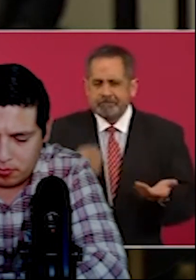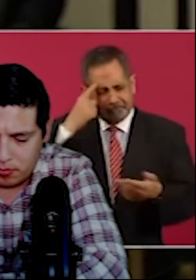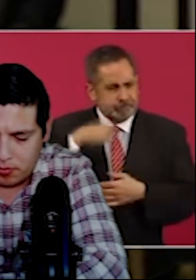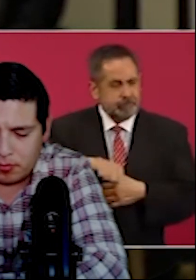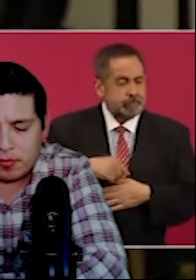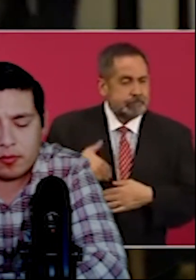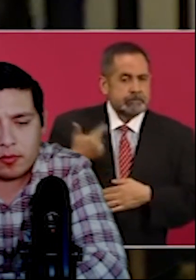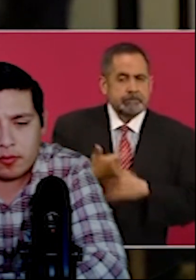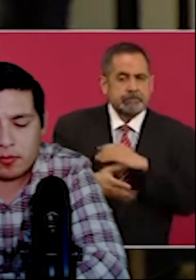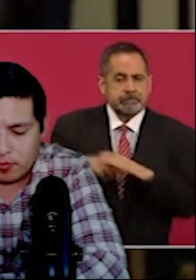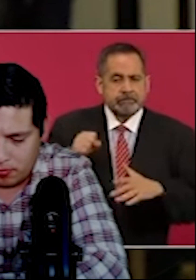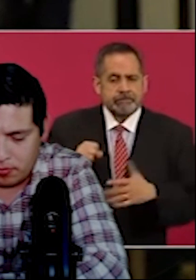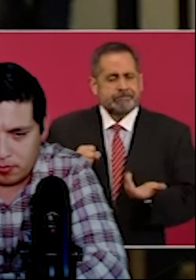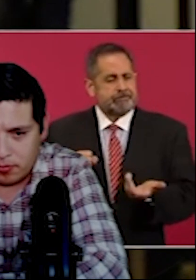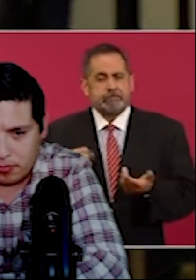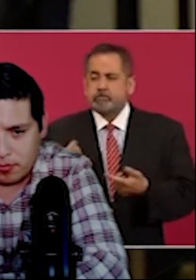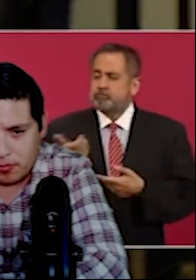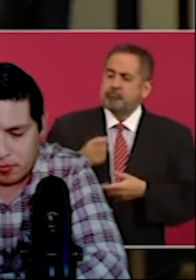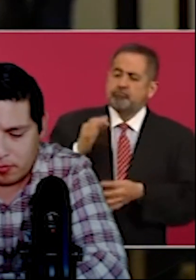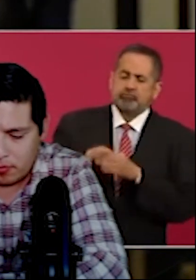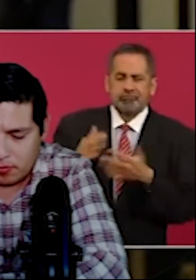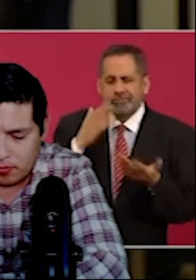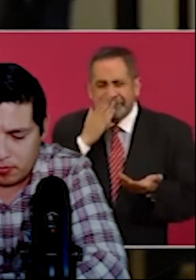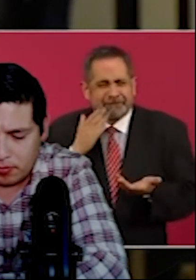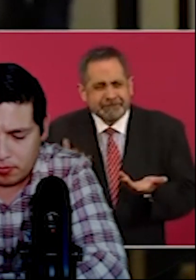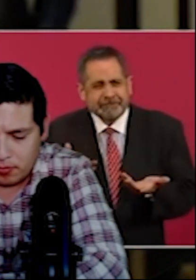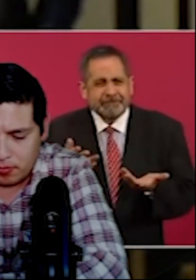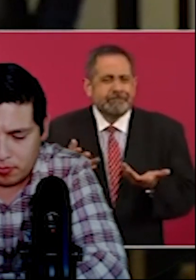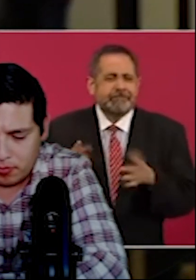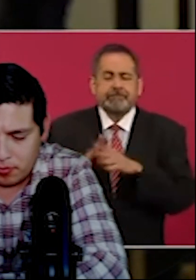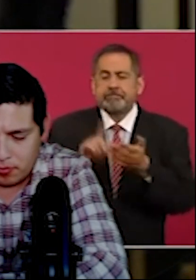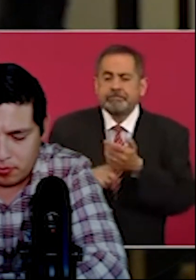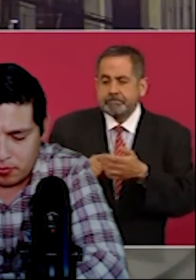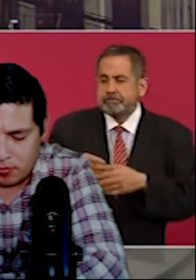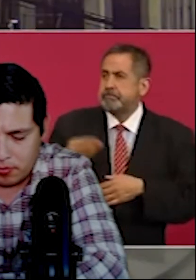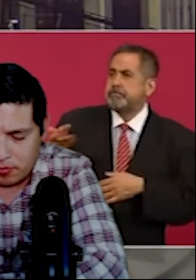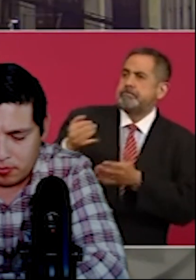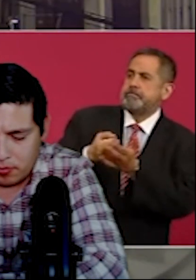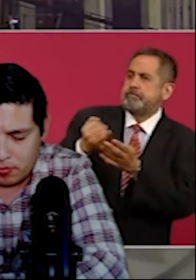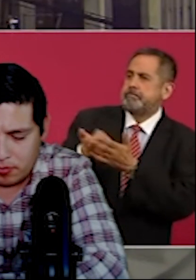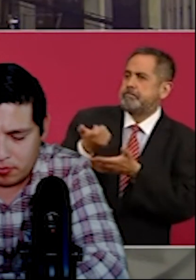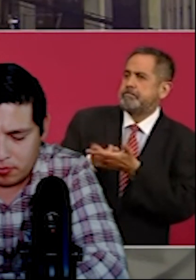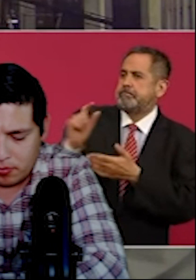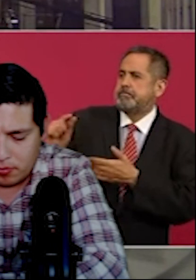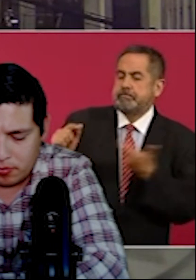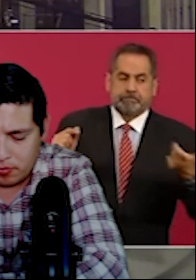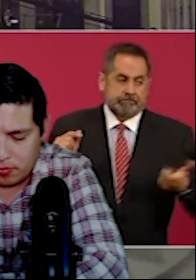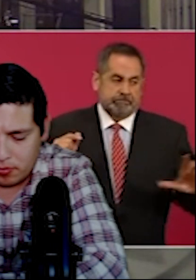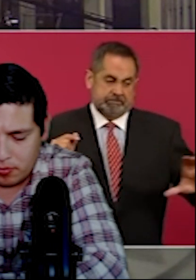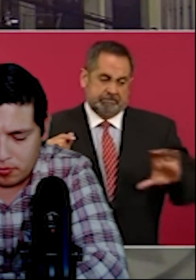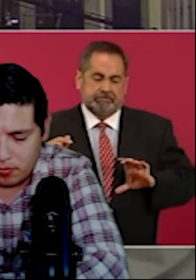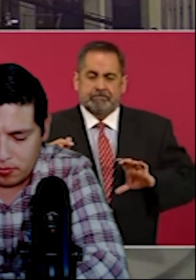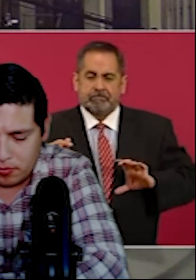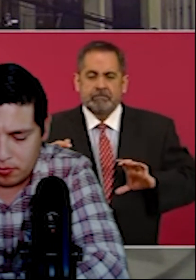y otra parte del sueldo sí se les paga normal y se entera al SAT, pero para evadir